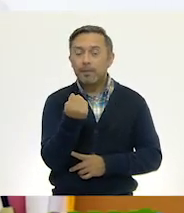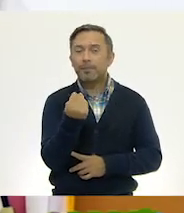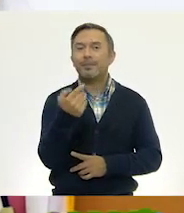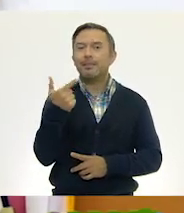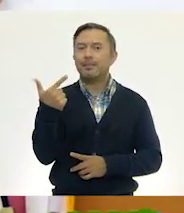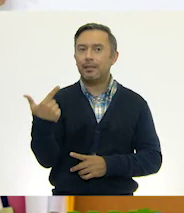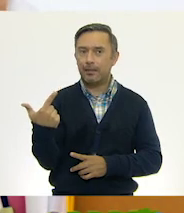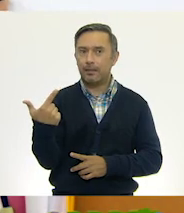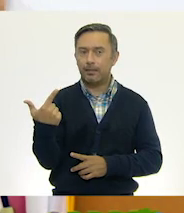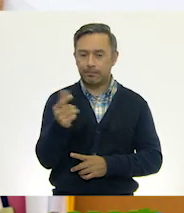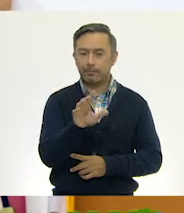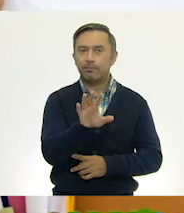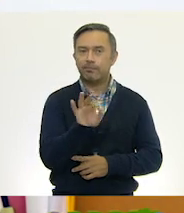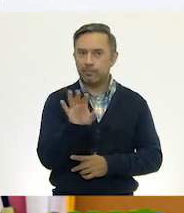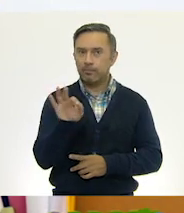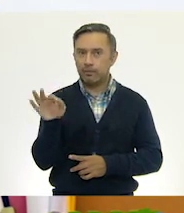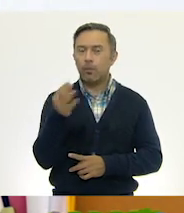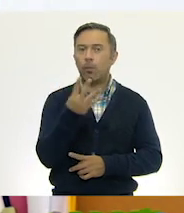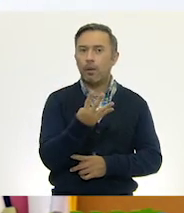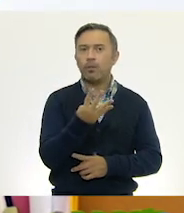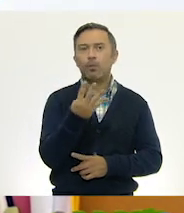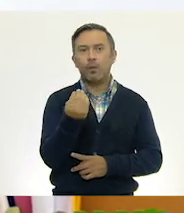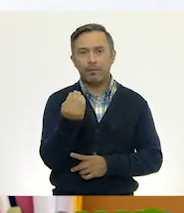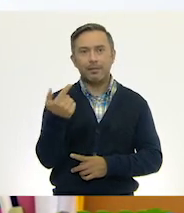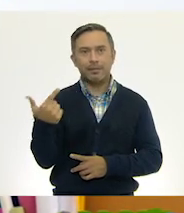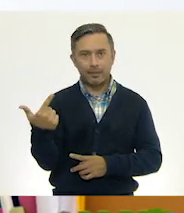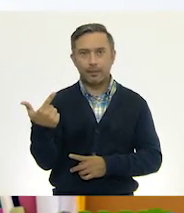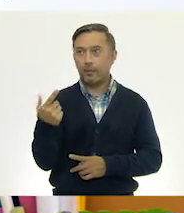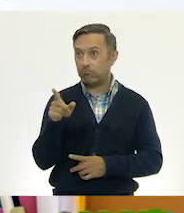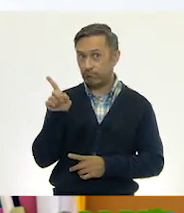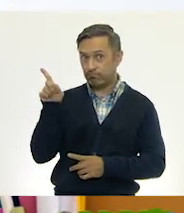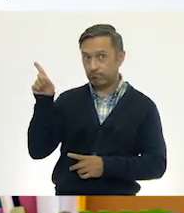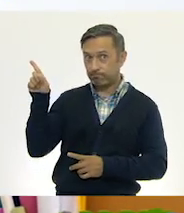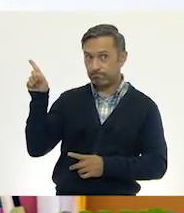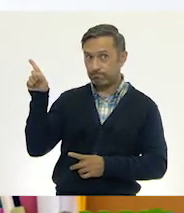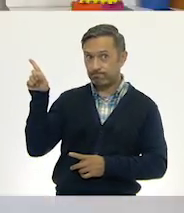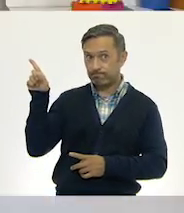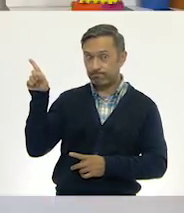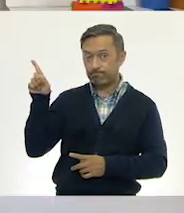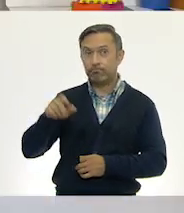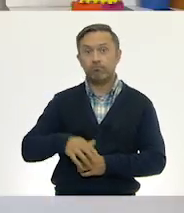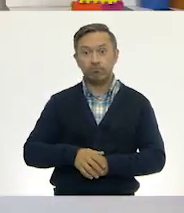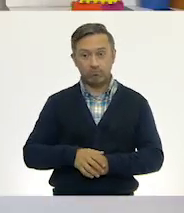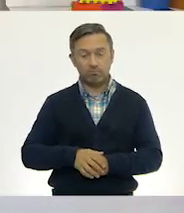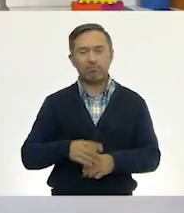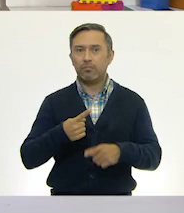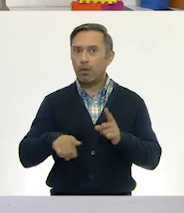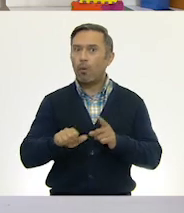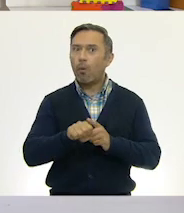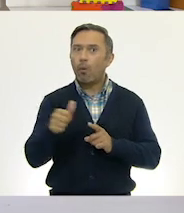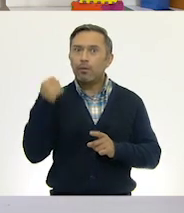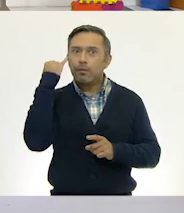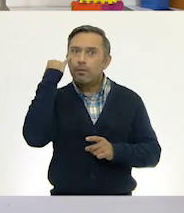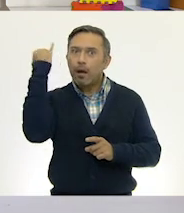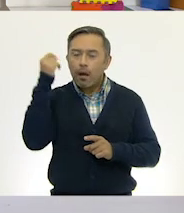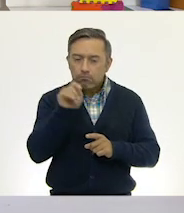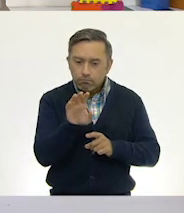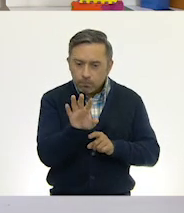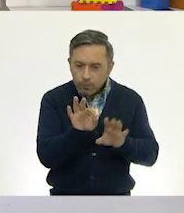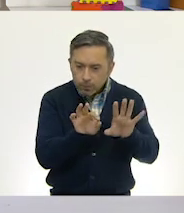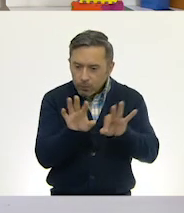7. Y 7. 4, 9 y 7. Es otra combinación para llegar a 20.